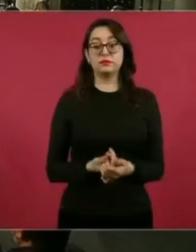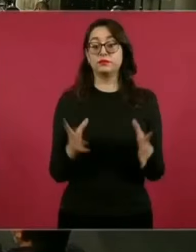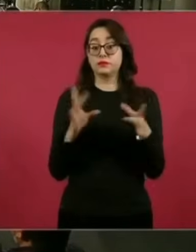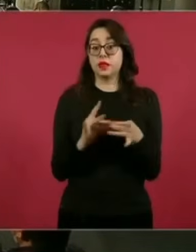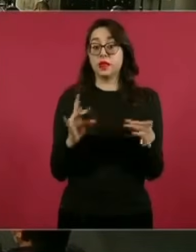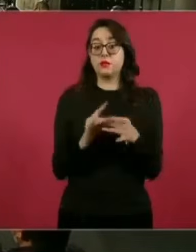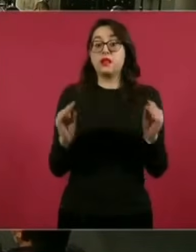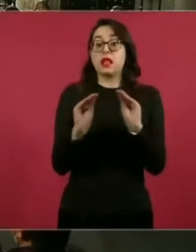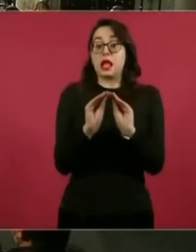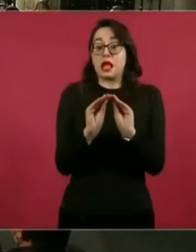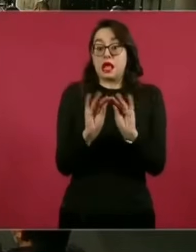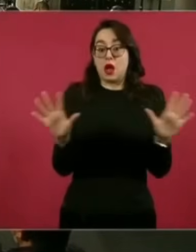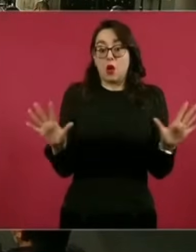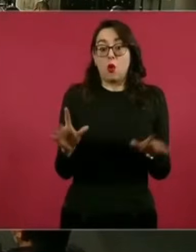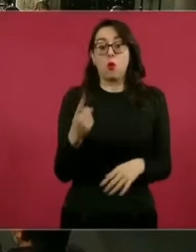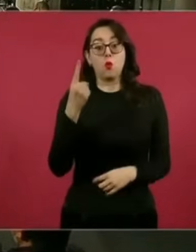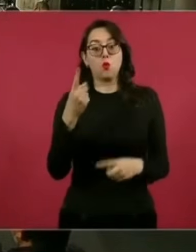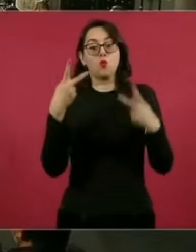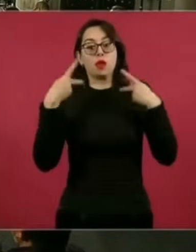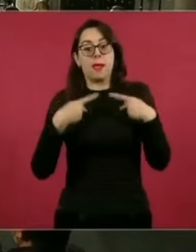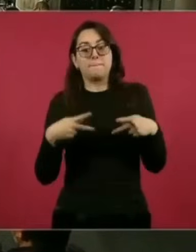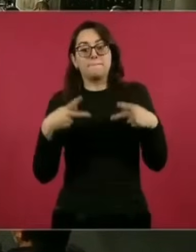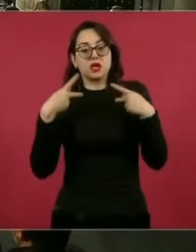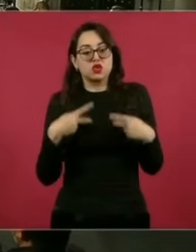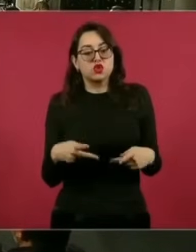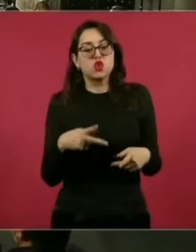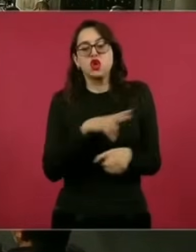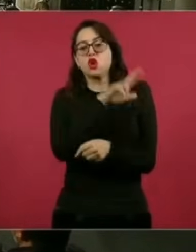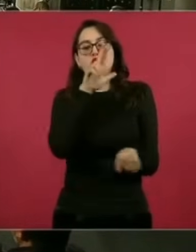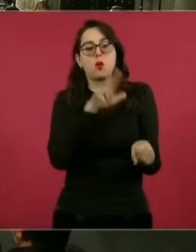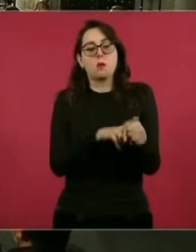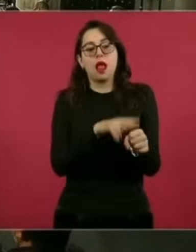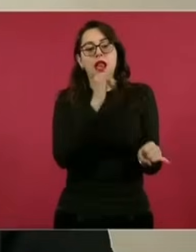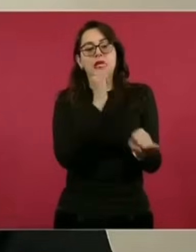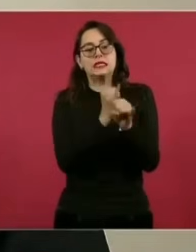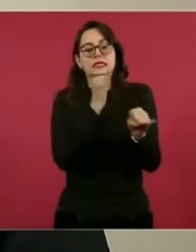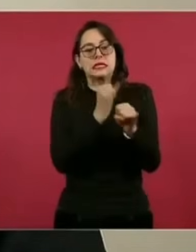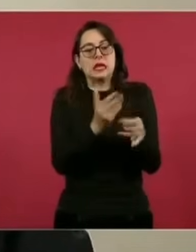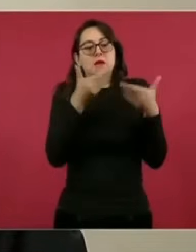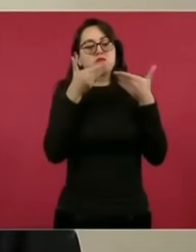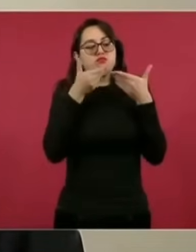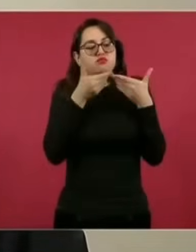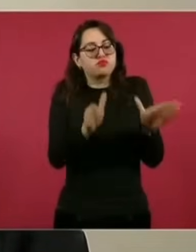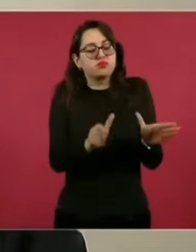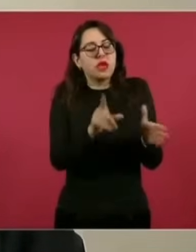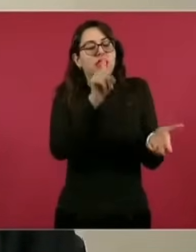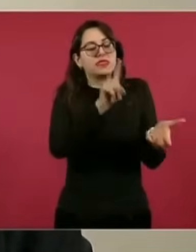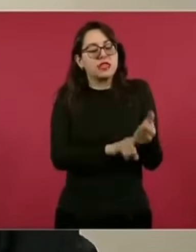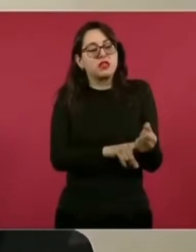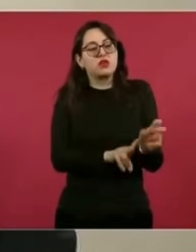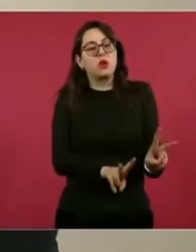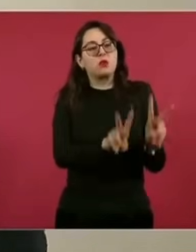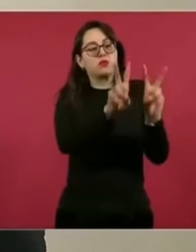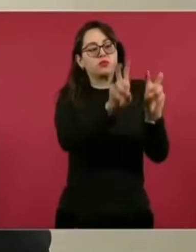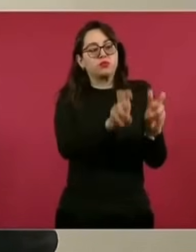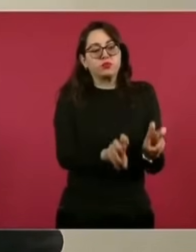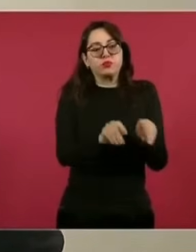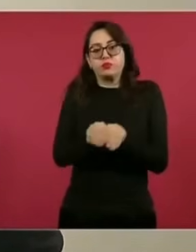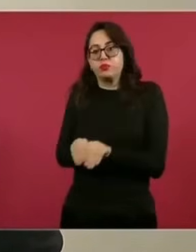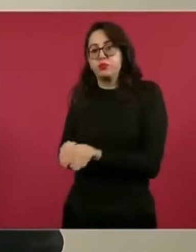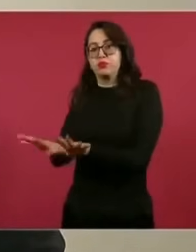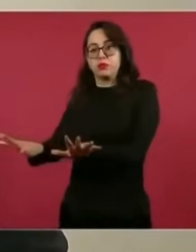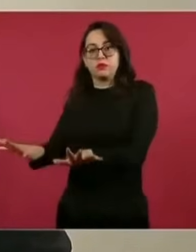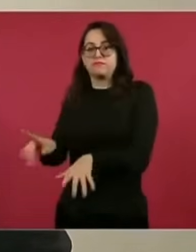alguien ingresó legalmente al sistema y filtró esta lista o de materiales. Fue una extracción